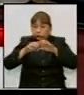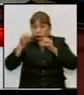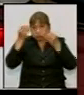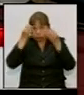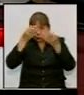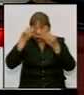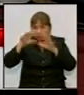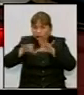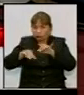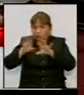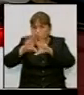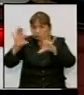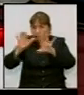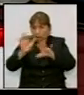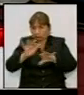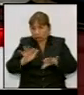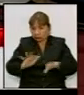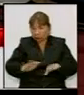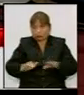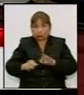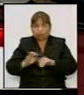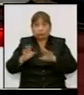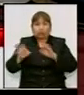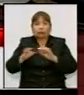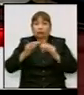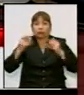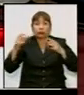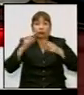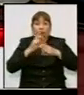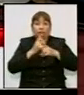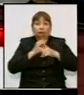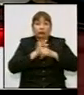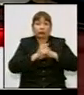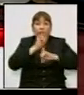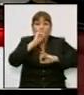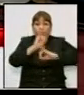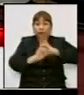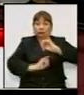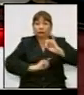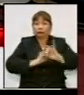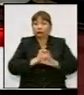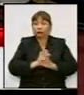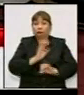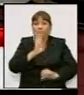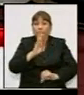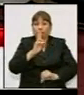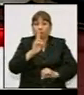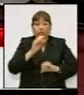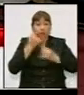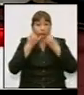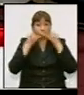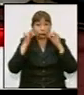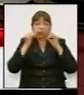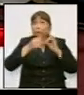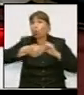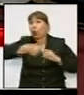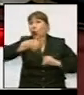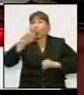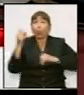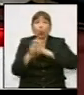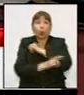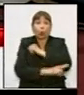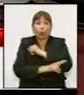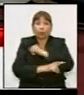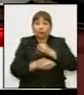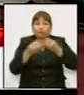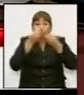que va a ser construido sobre estándares internacionales como la norma TIA 942, para el tema de alojar los servicios de tecnología